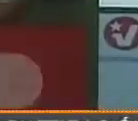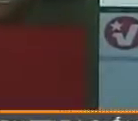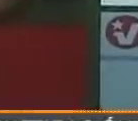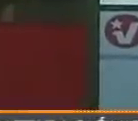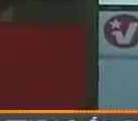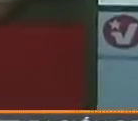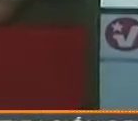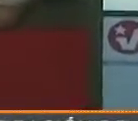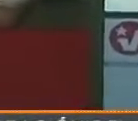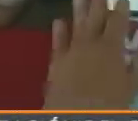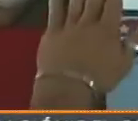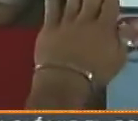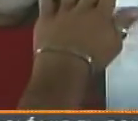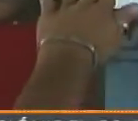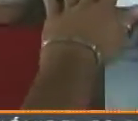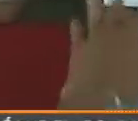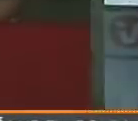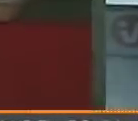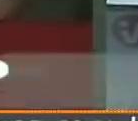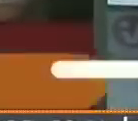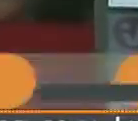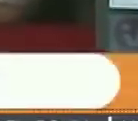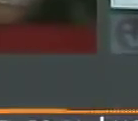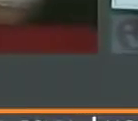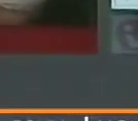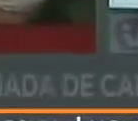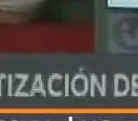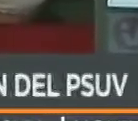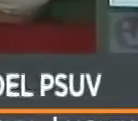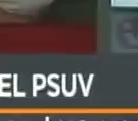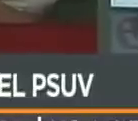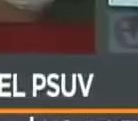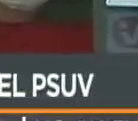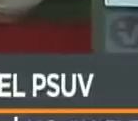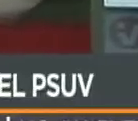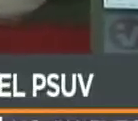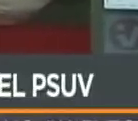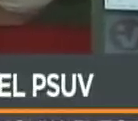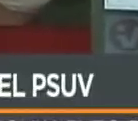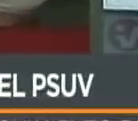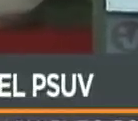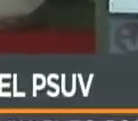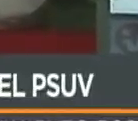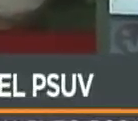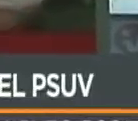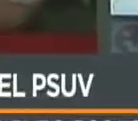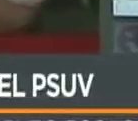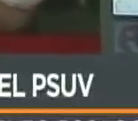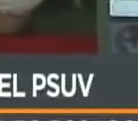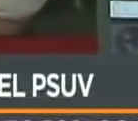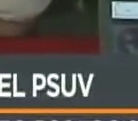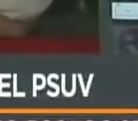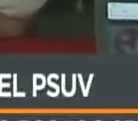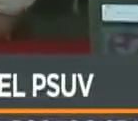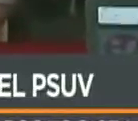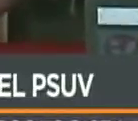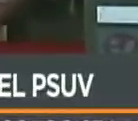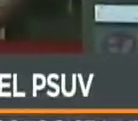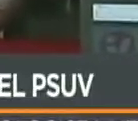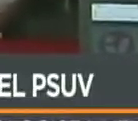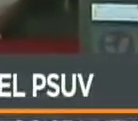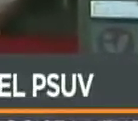Es importante además destacar que el candidato de la patria inscribió su candidatura ante el Consejo Nacional Electoral el